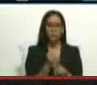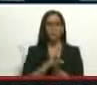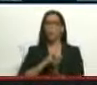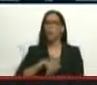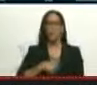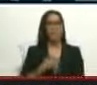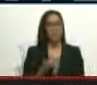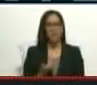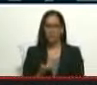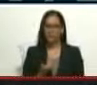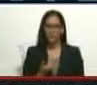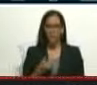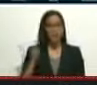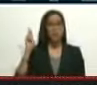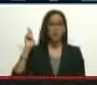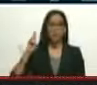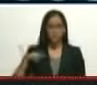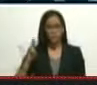pudieron jamás